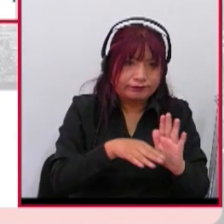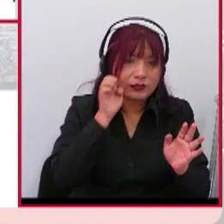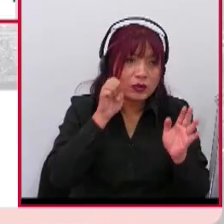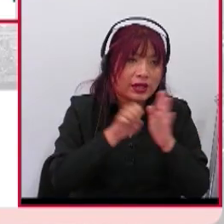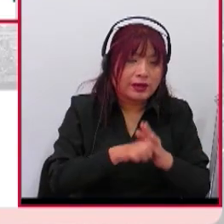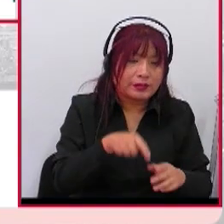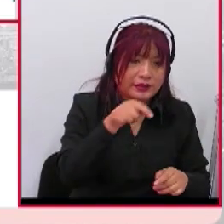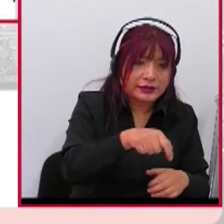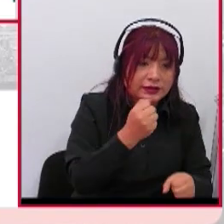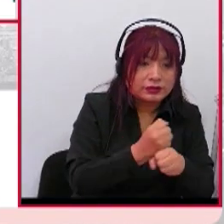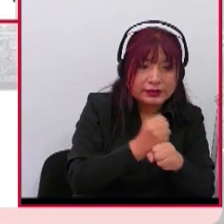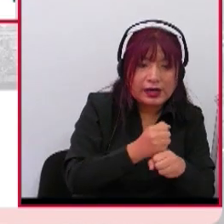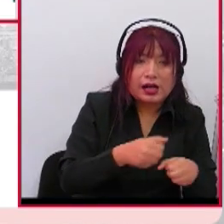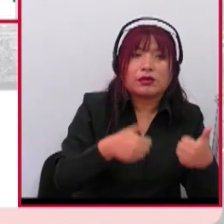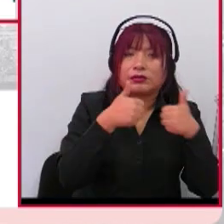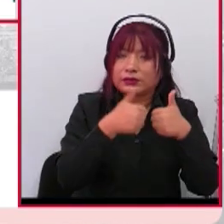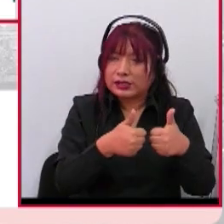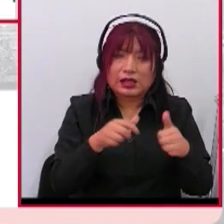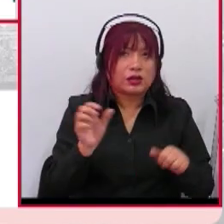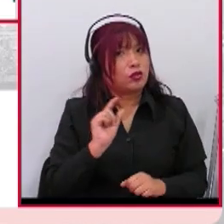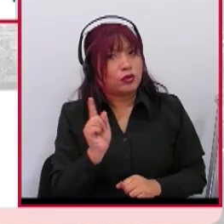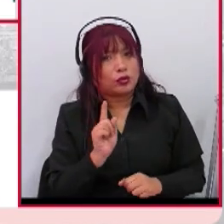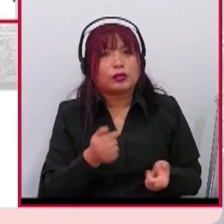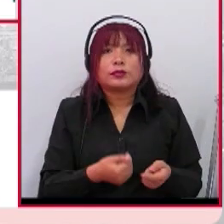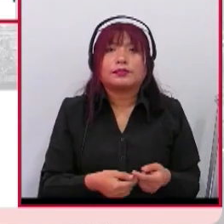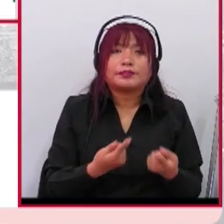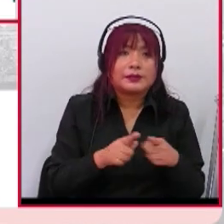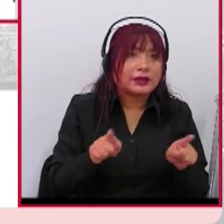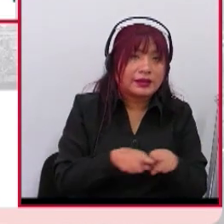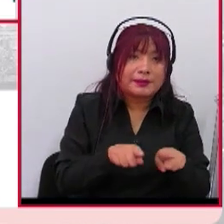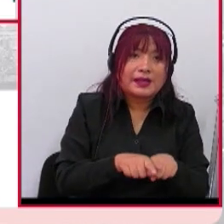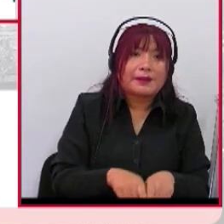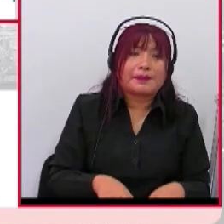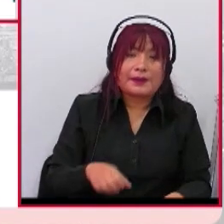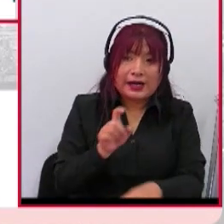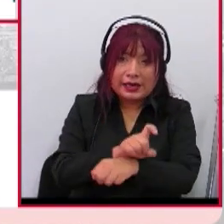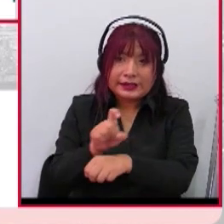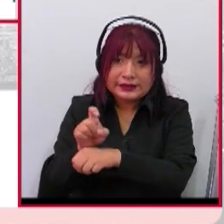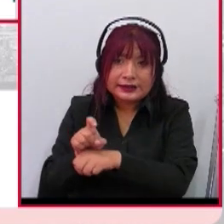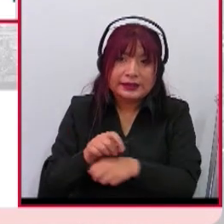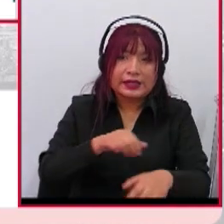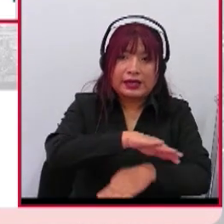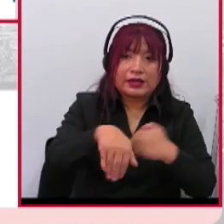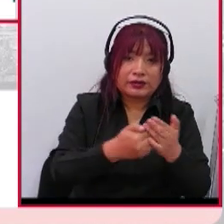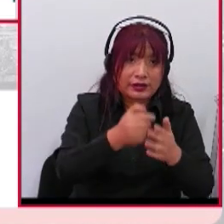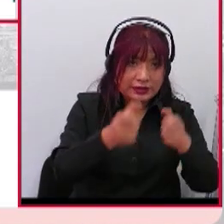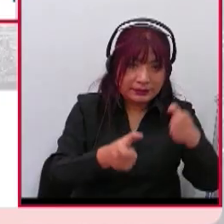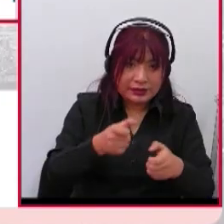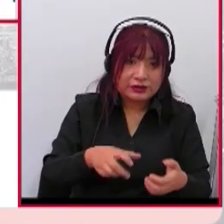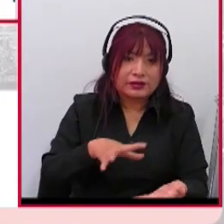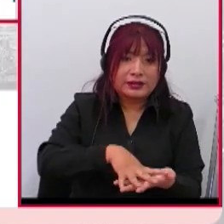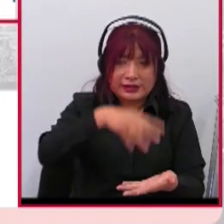a funcionar o no, y la mejora en el entrenamiento operativo, ¿no?